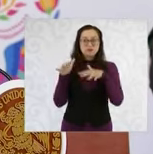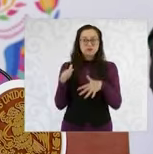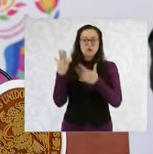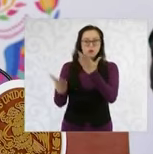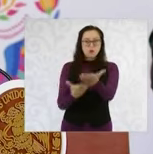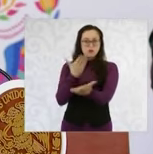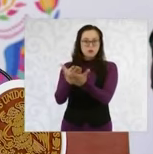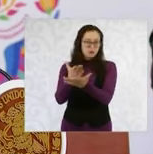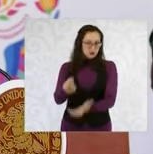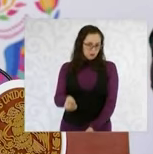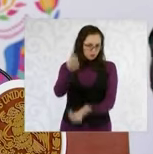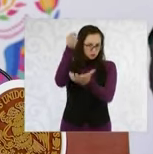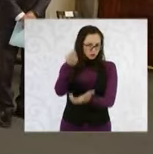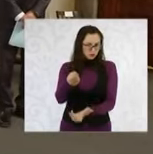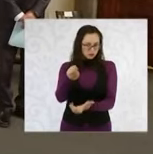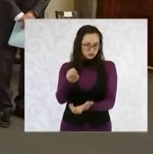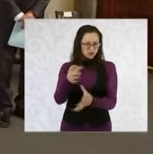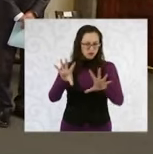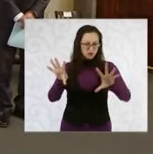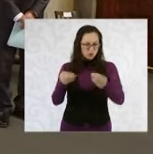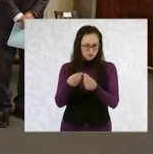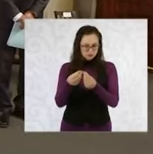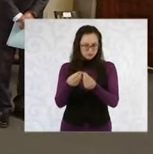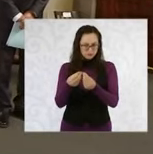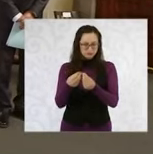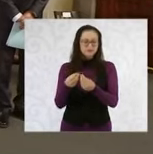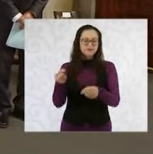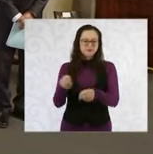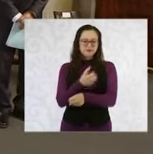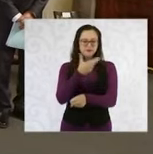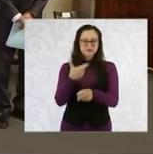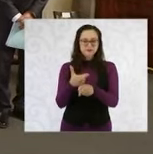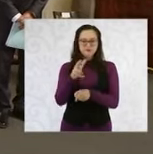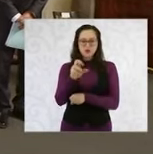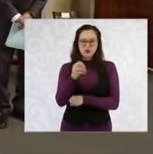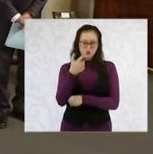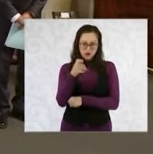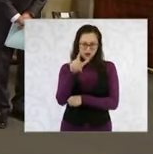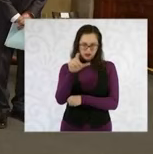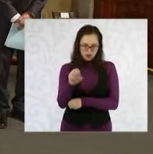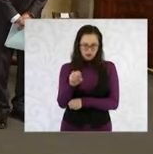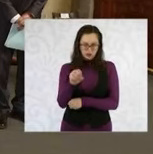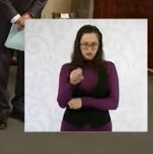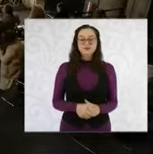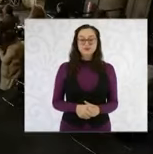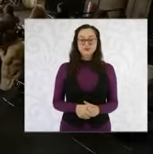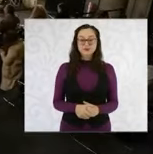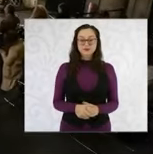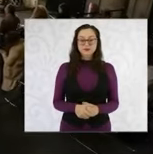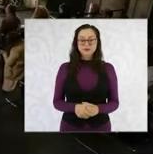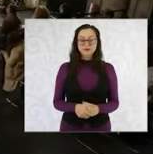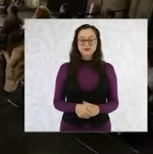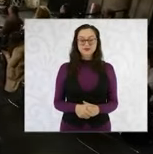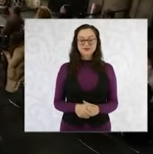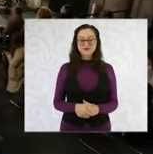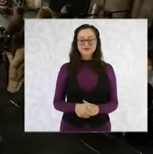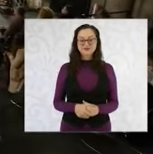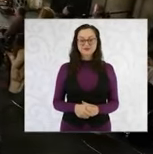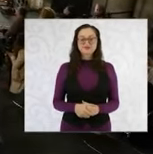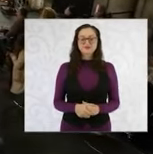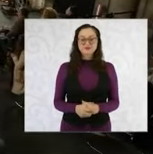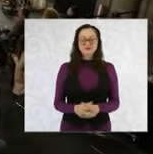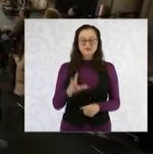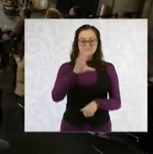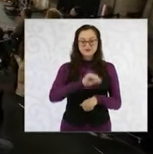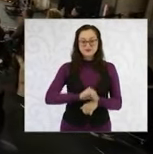biden lo sabe Trump México de sobra lo sabe esta no es la cuestión de decir Ay nos conviene o no